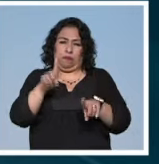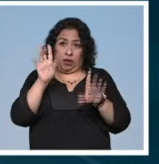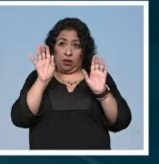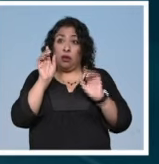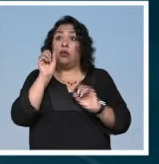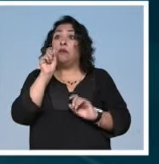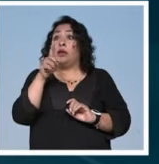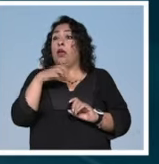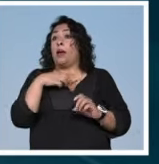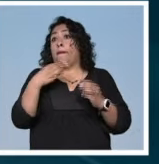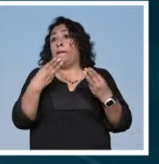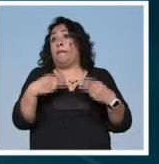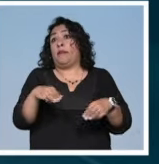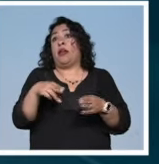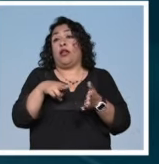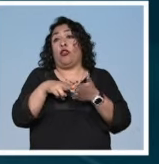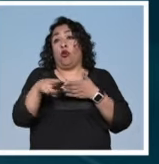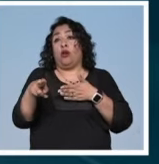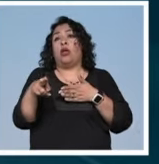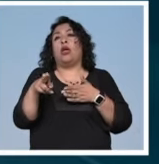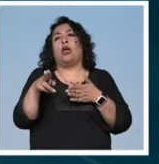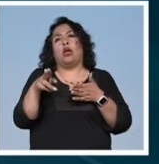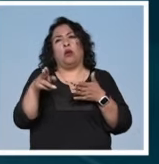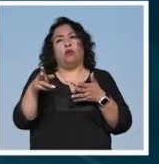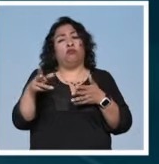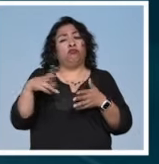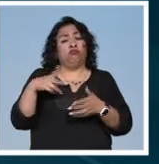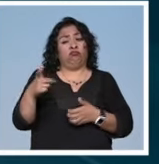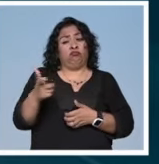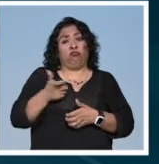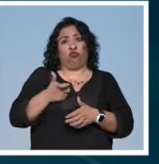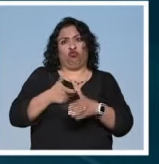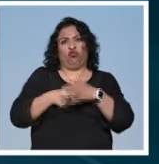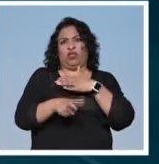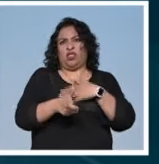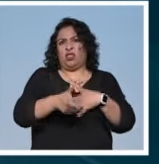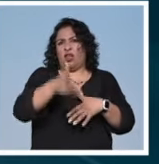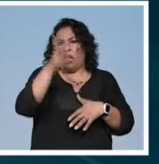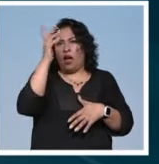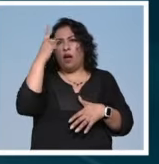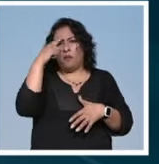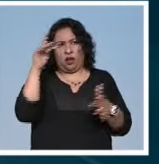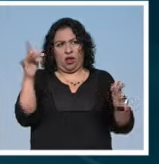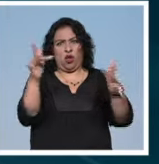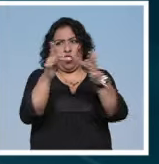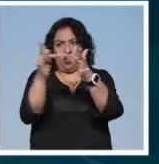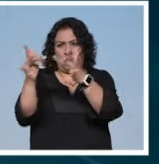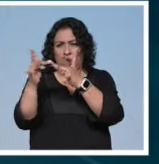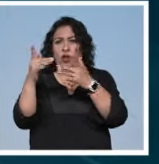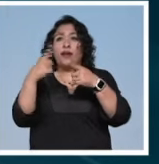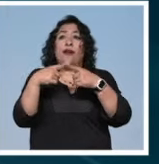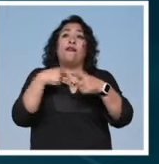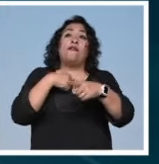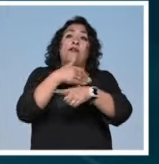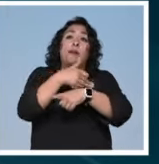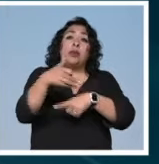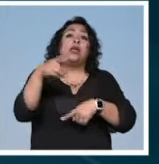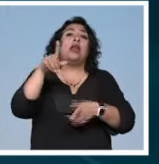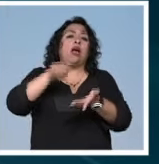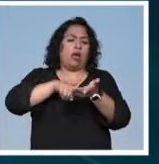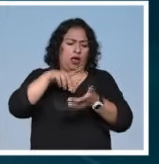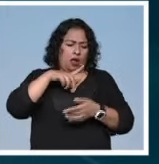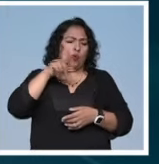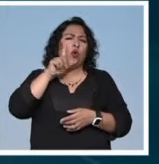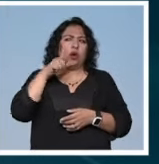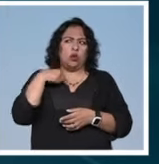se ha creado un mercado negro con intermediarios que cobran elevadas comisiones por poner en contacto a las familias con una mujer que